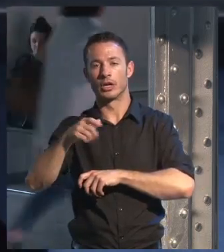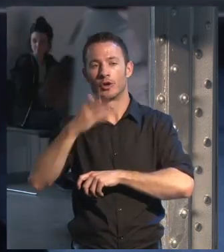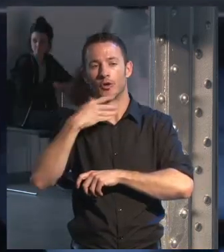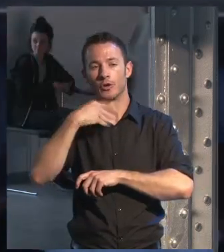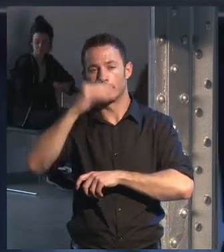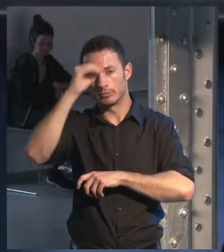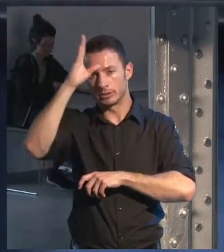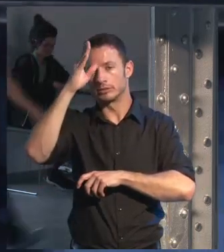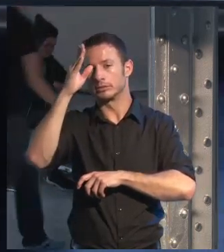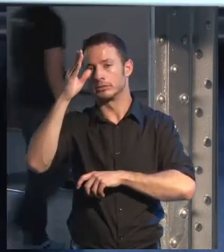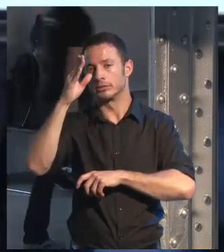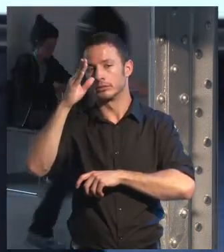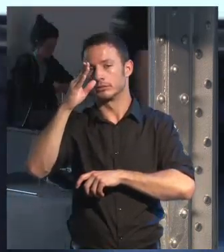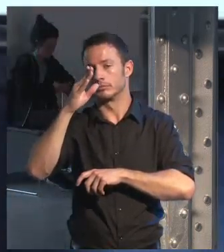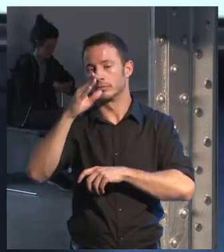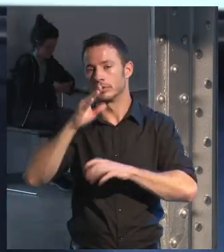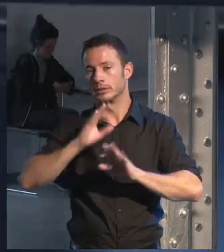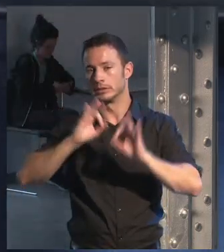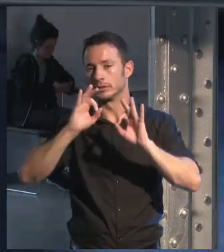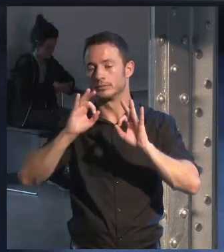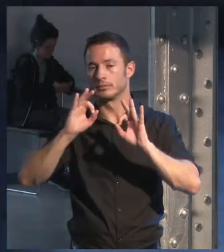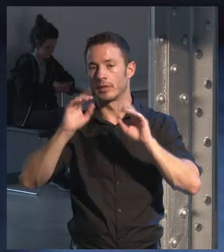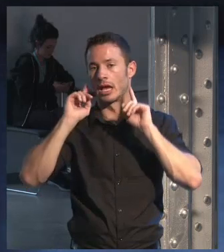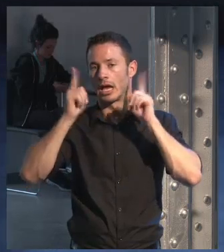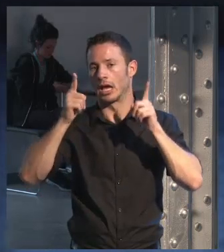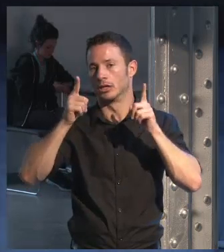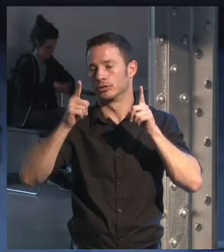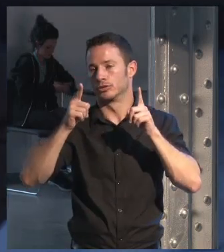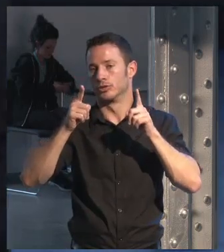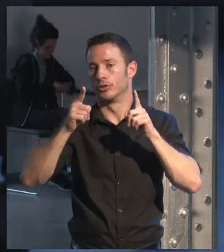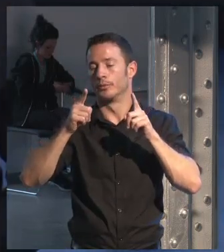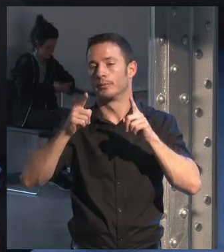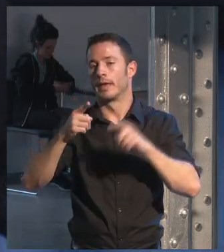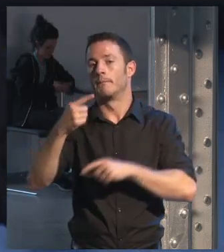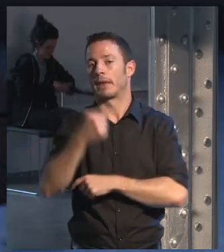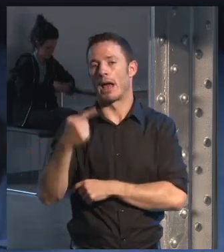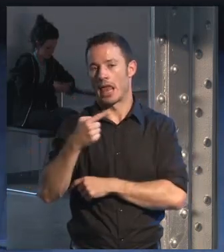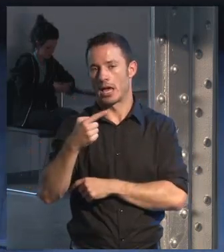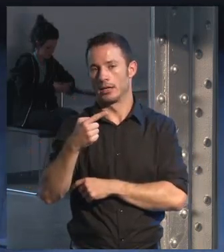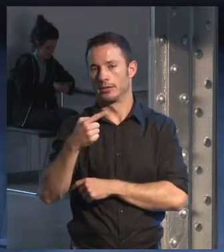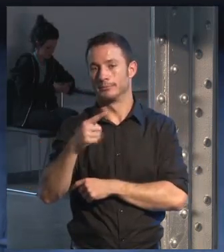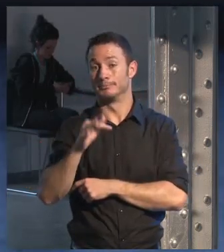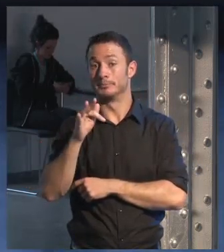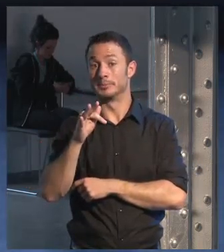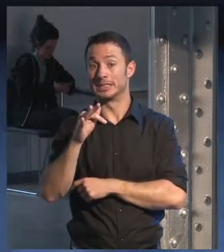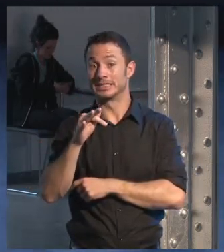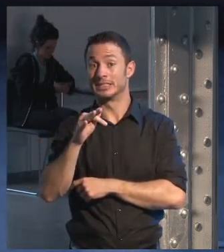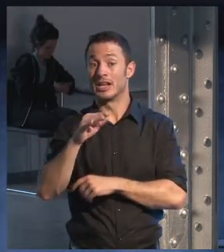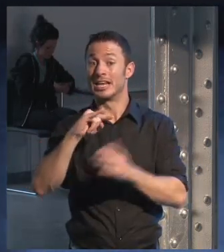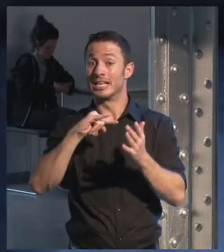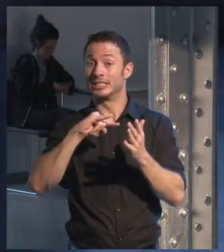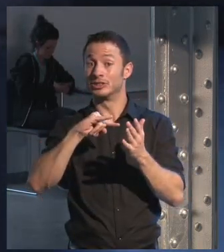conocimientos y que tenía los conocimientos, todos basados, en este caso, era todo basado en primaria. Y está basado en una solución que además